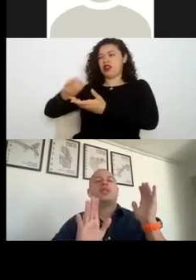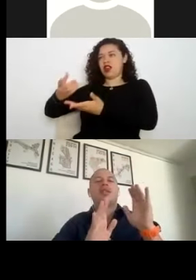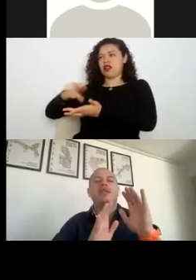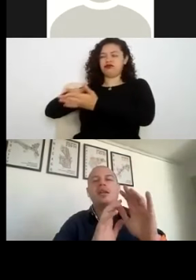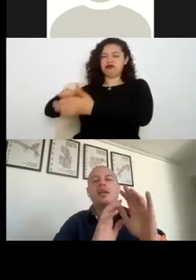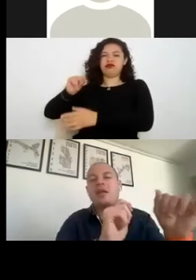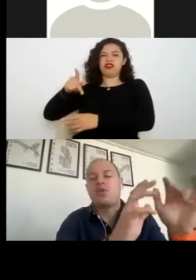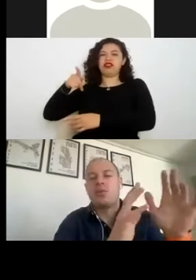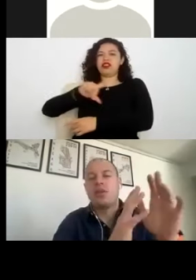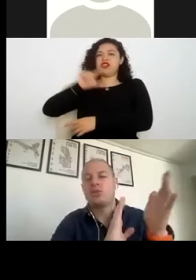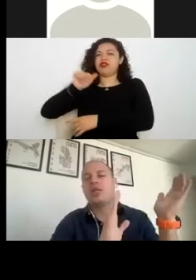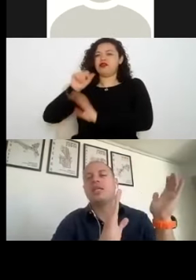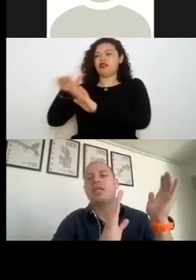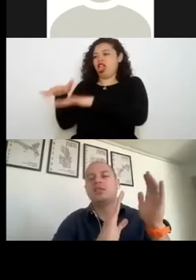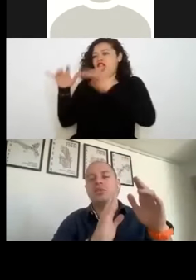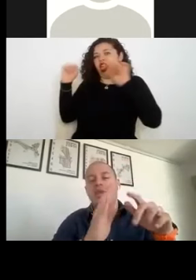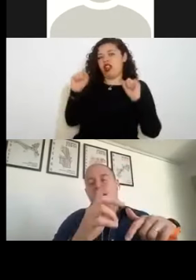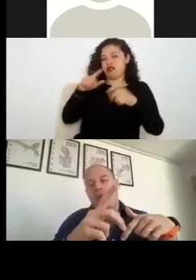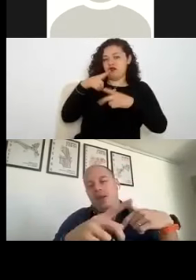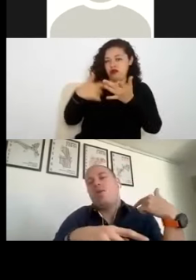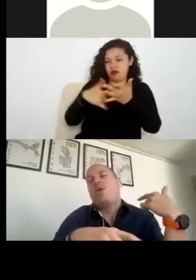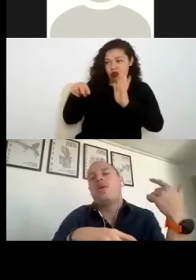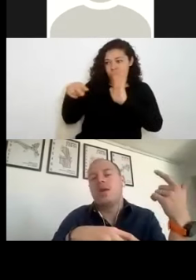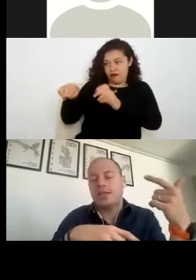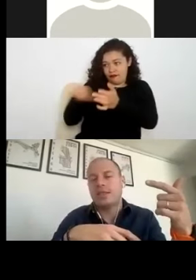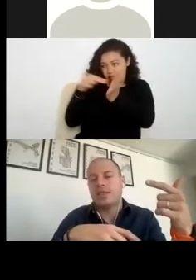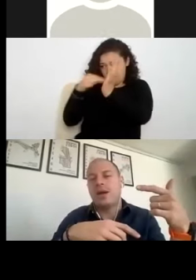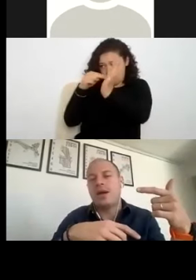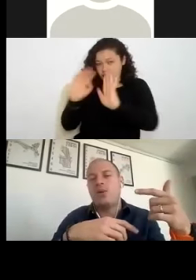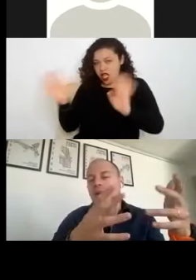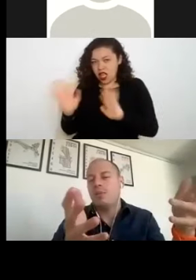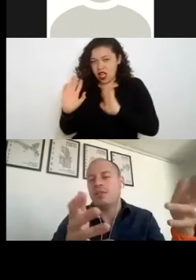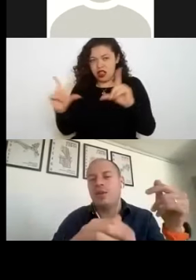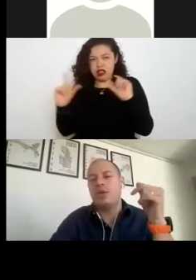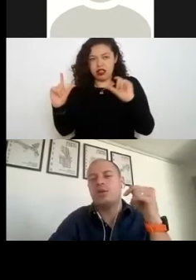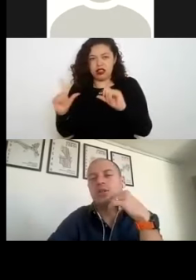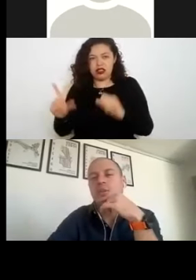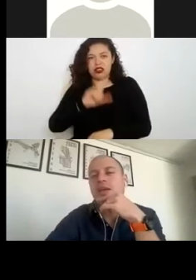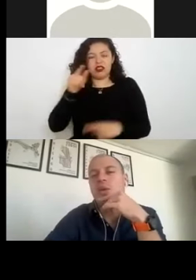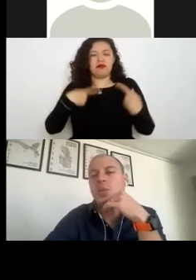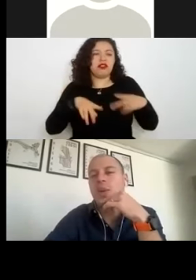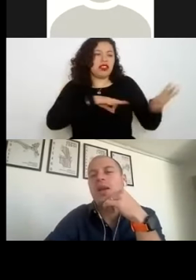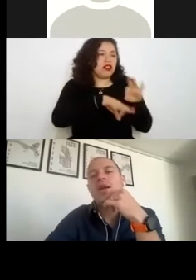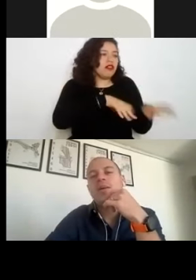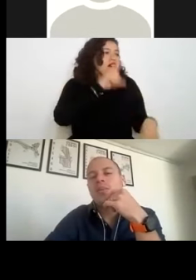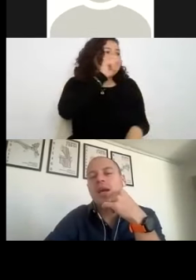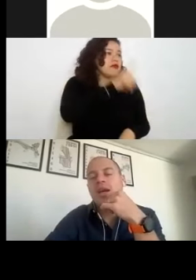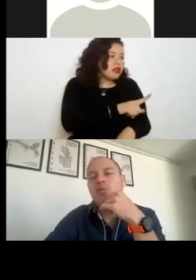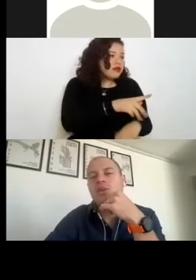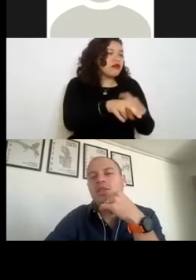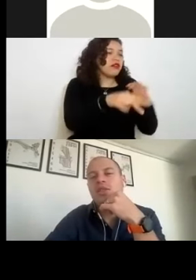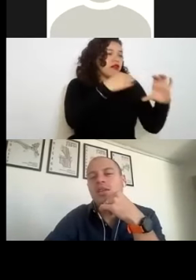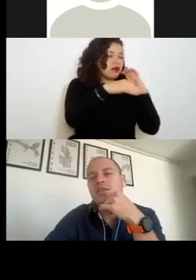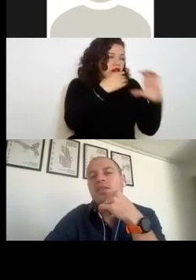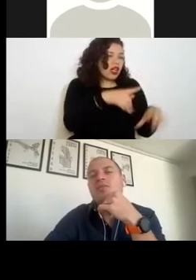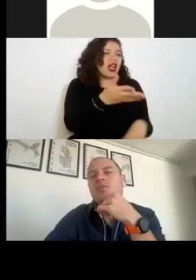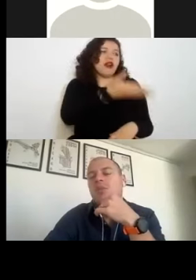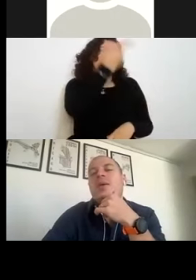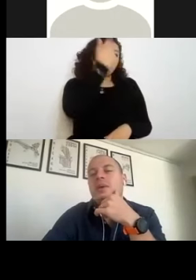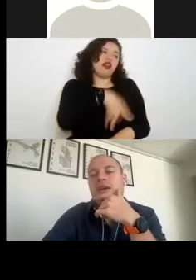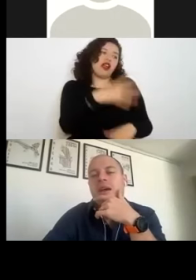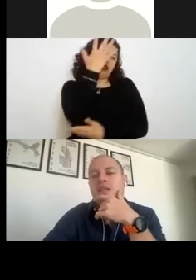tú desentenderte, que te firmen tus horas y listo. Y luego llegas a trabajar a un lugar y pasa lo mismo. Te mandan un mail, vengan a reforestar y dices,